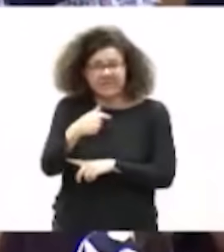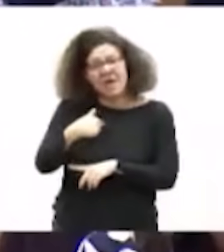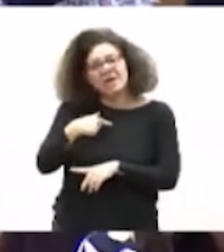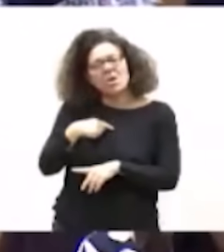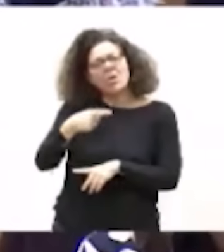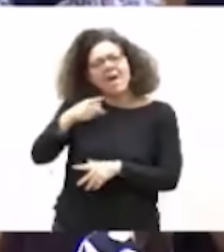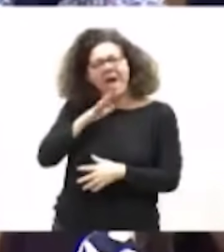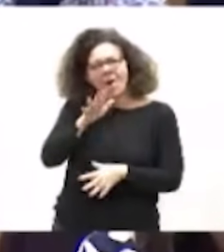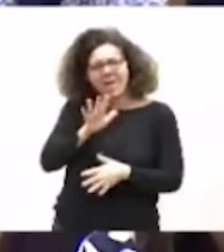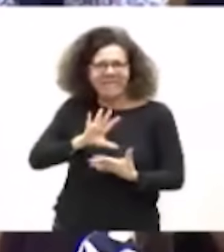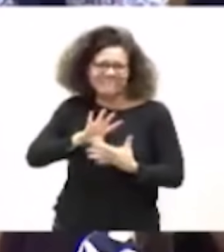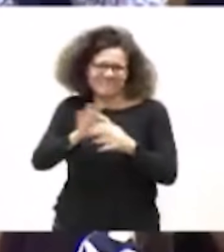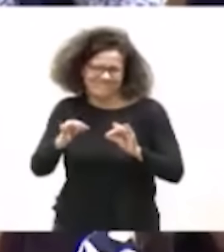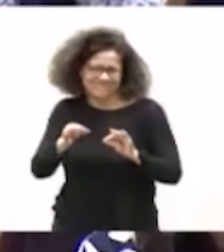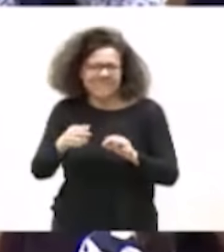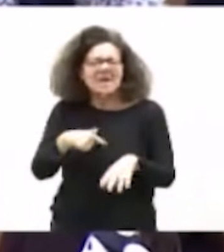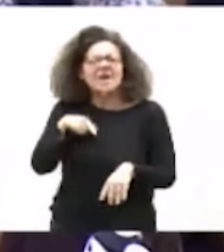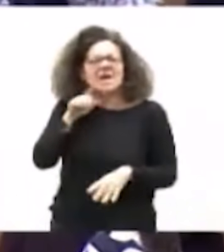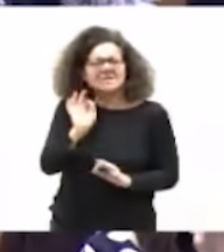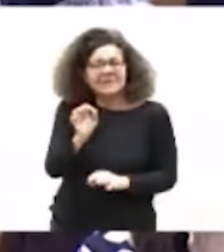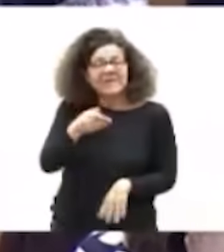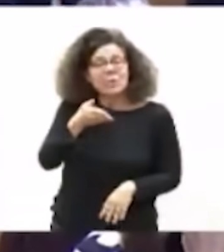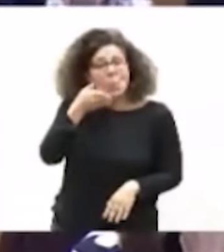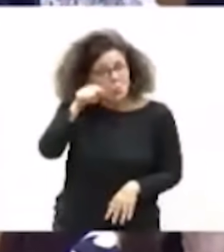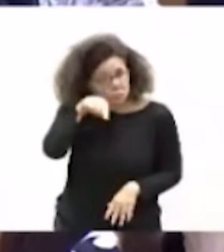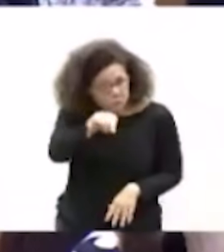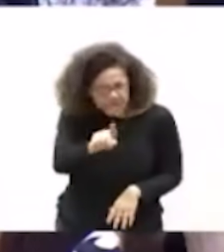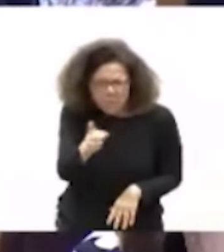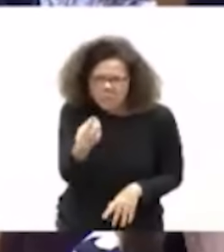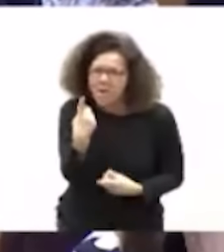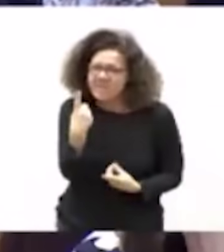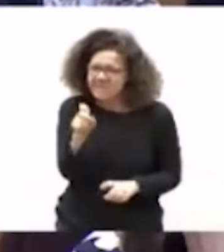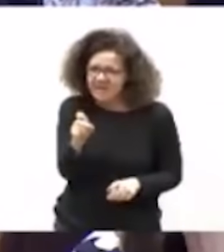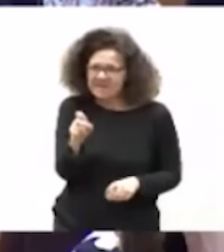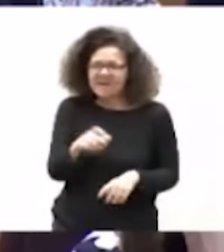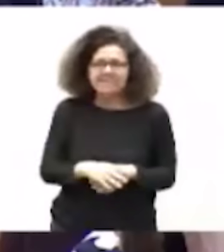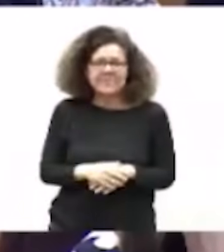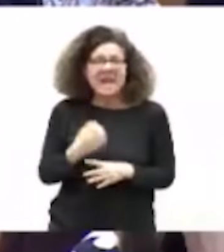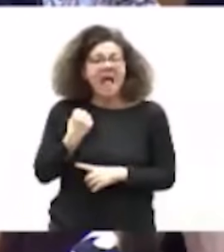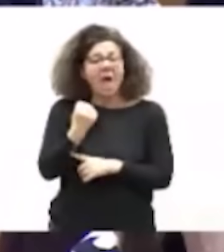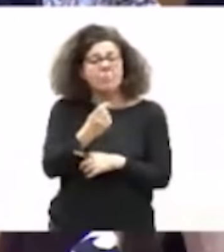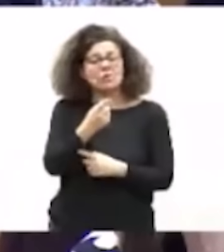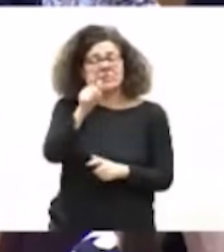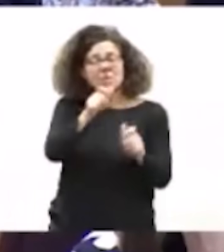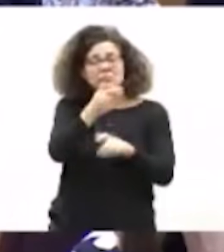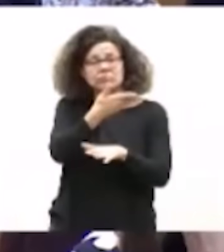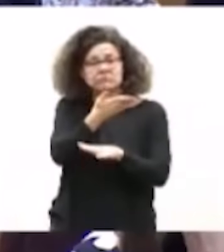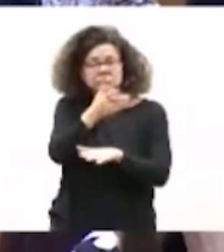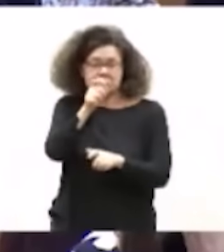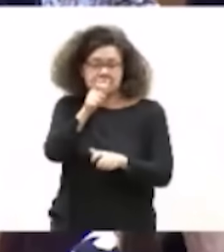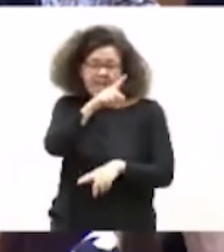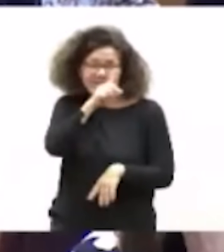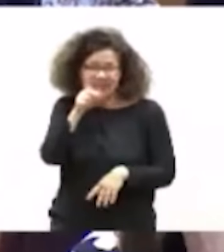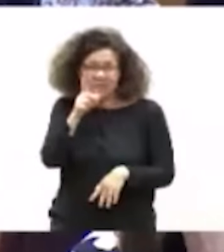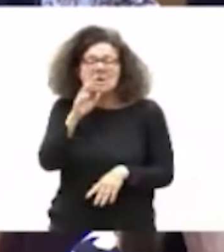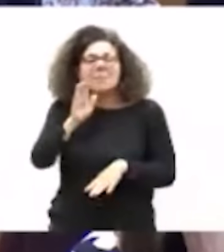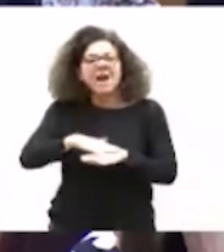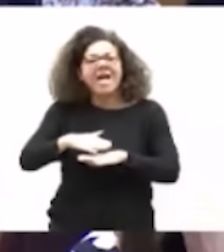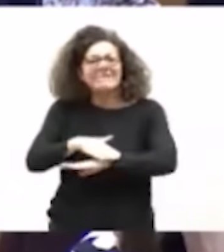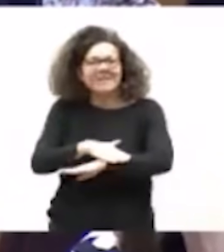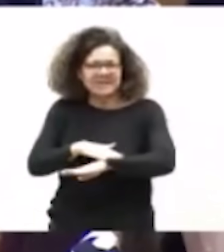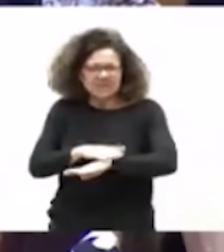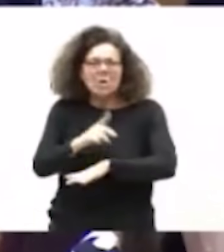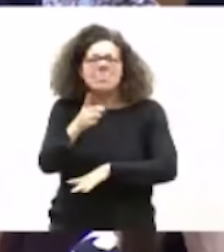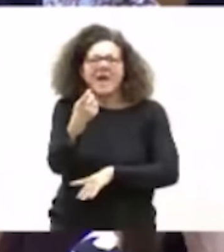arrodillan. En definitiva, es cierto que usted no ha necesitado el apoyo de los madrileños para ser ministro, pero sí ha necesitado el de Bildu,